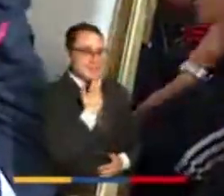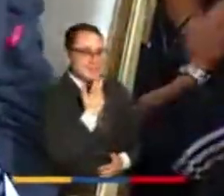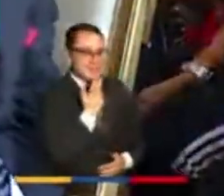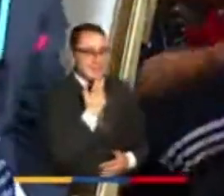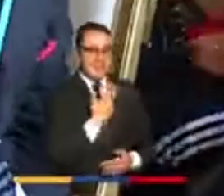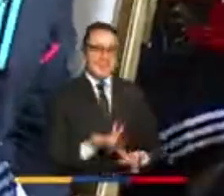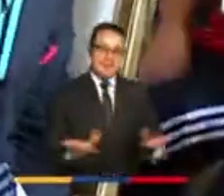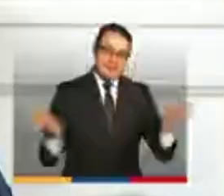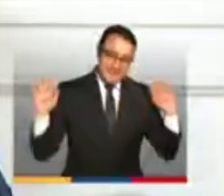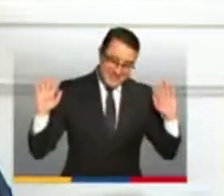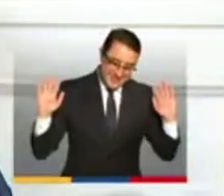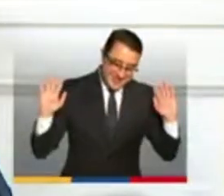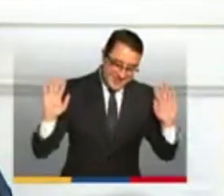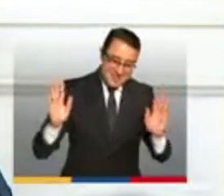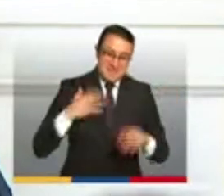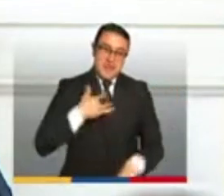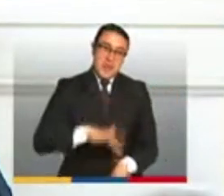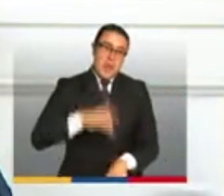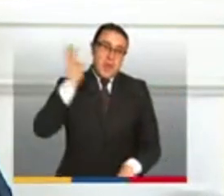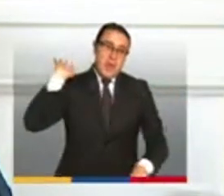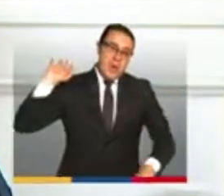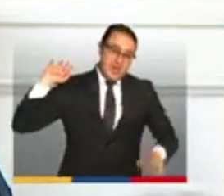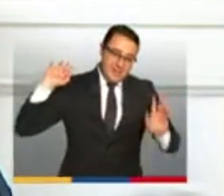Ya me tocó.